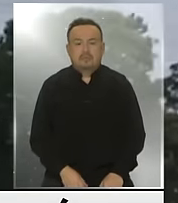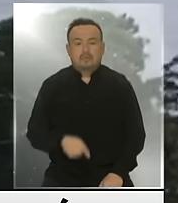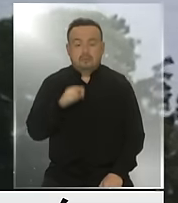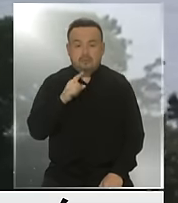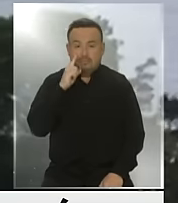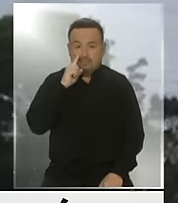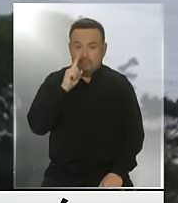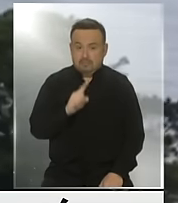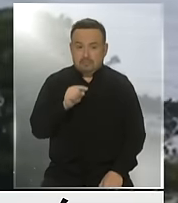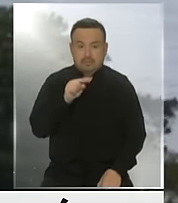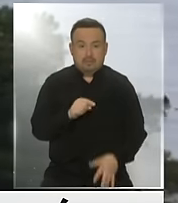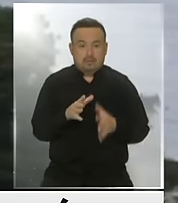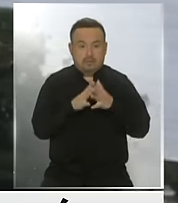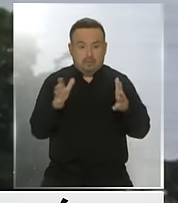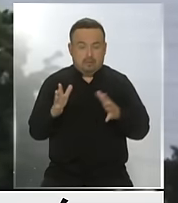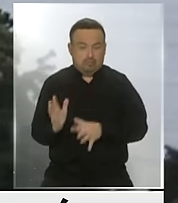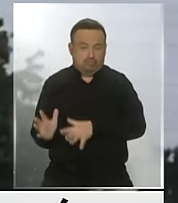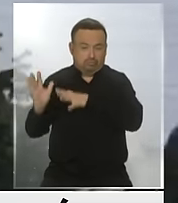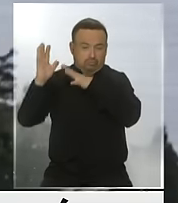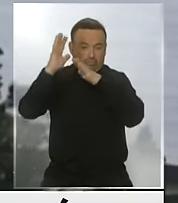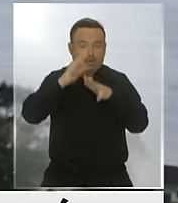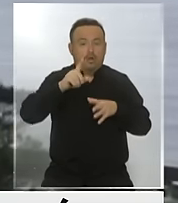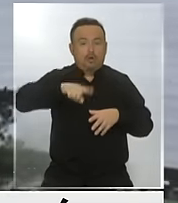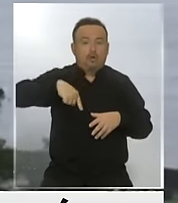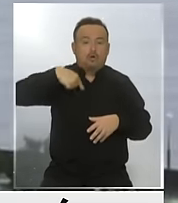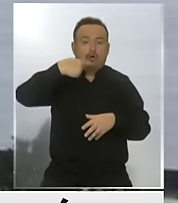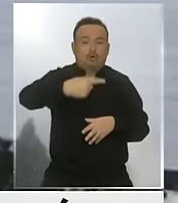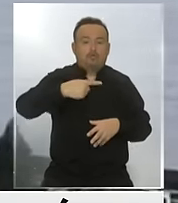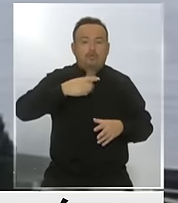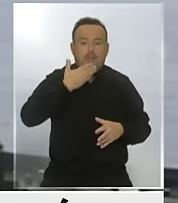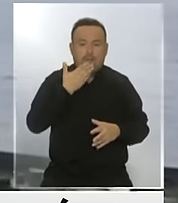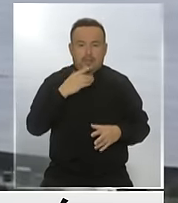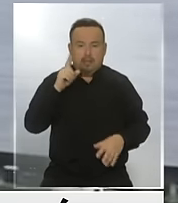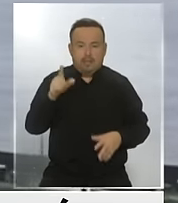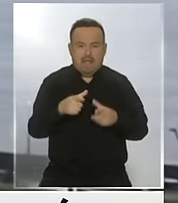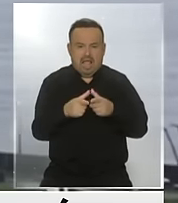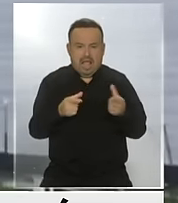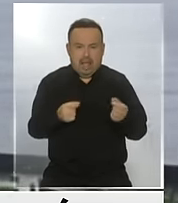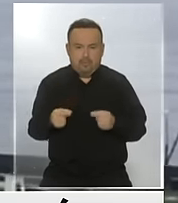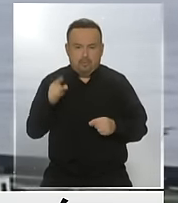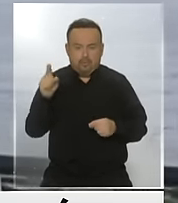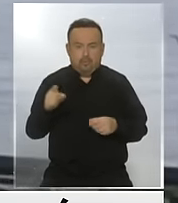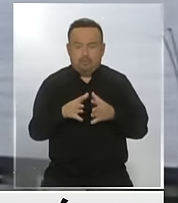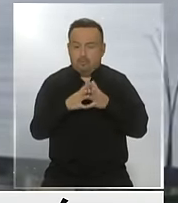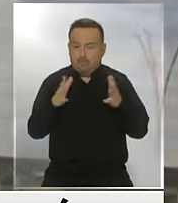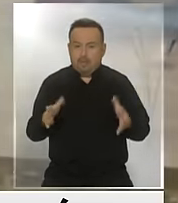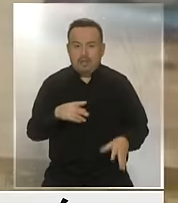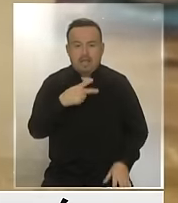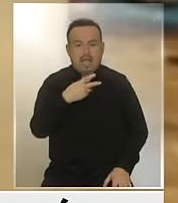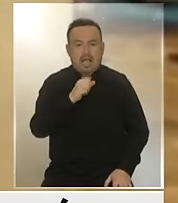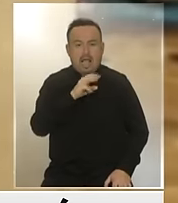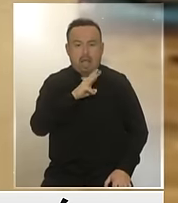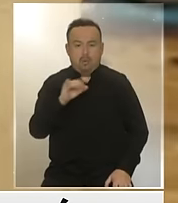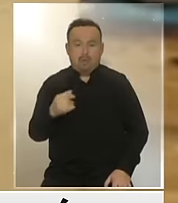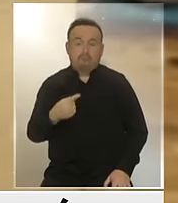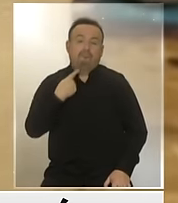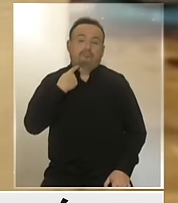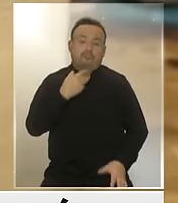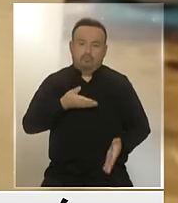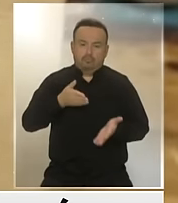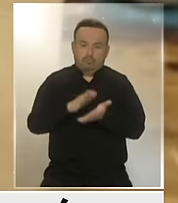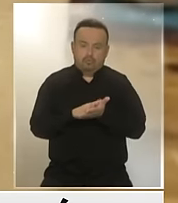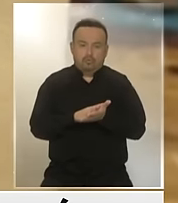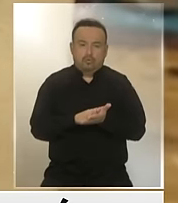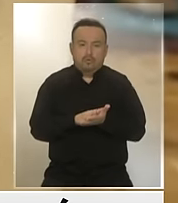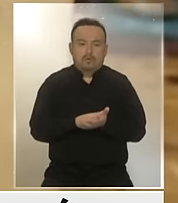Sin embargo, las grandes olas llegaron al otro lado del mundo, dejando incluso una gran cantidad de víctimas fatales.